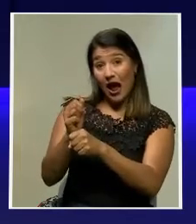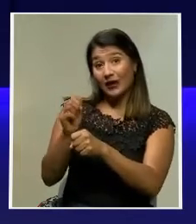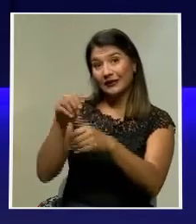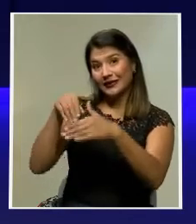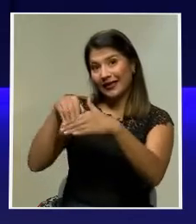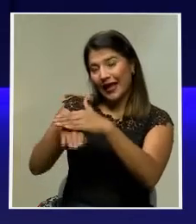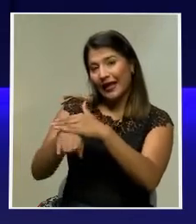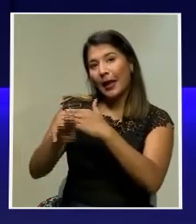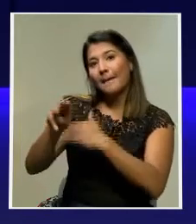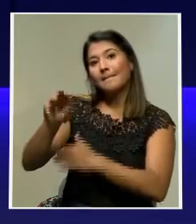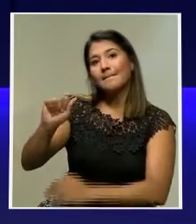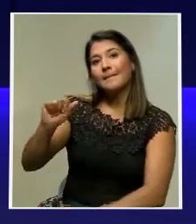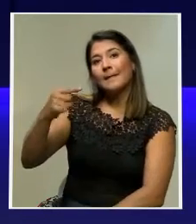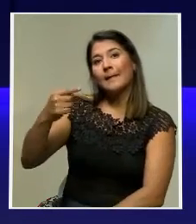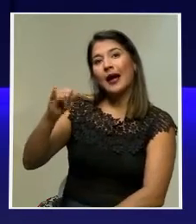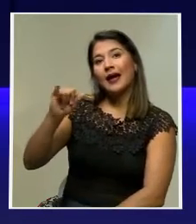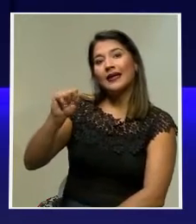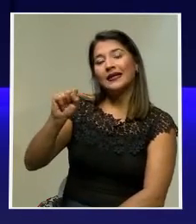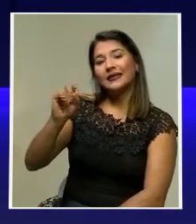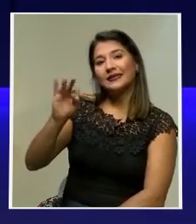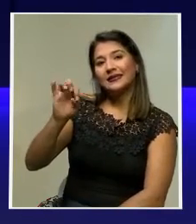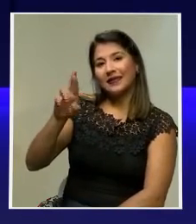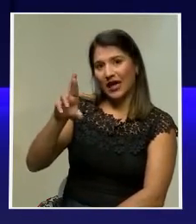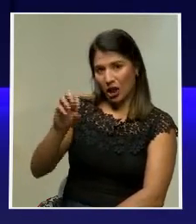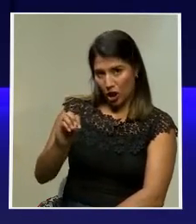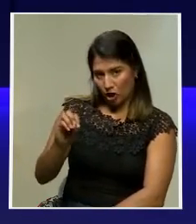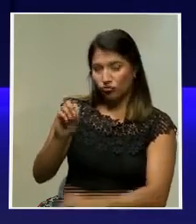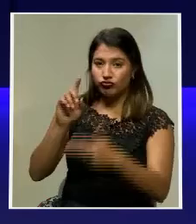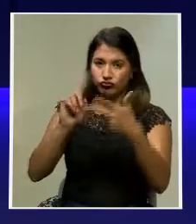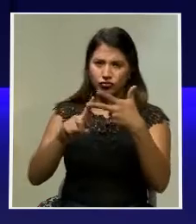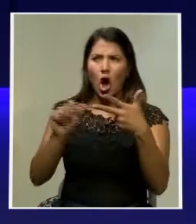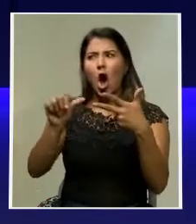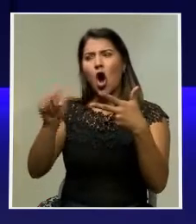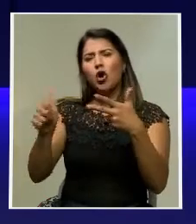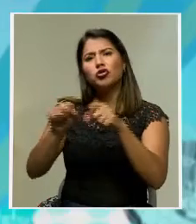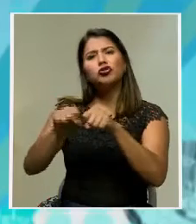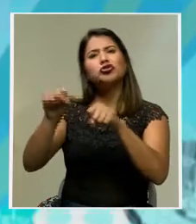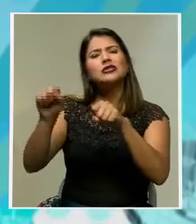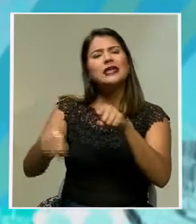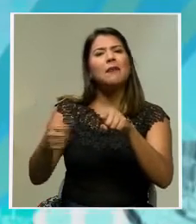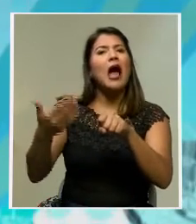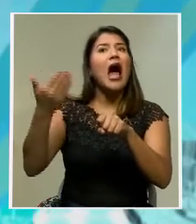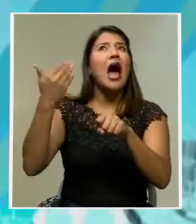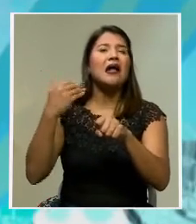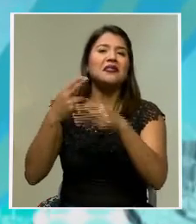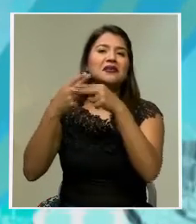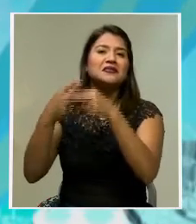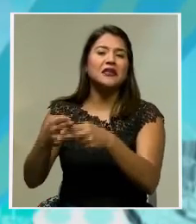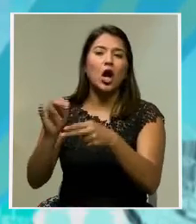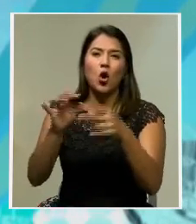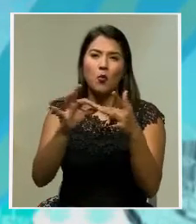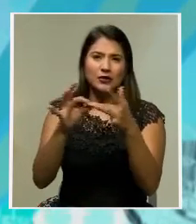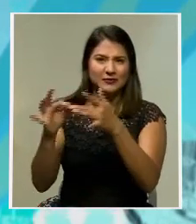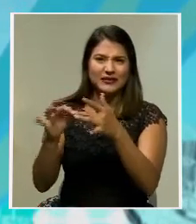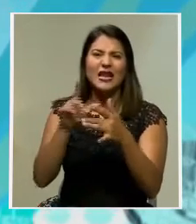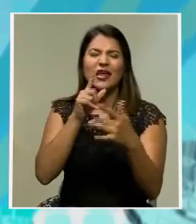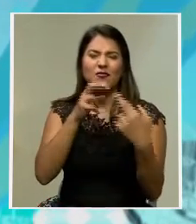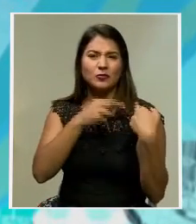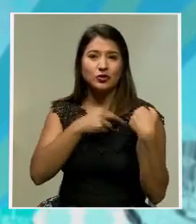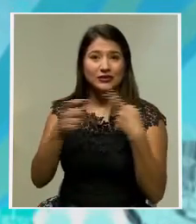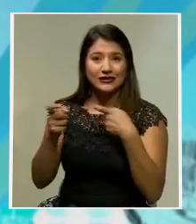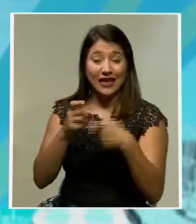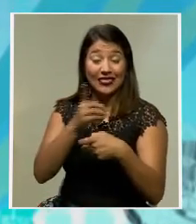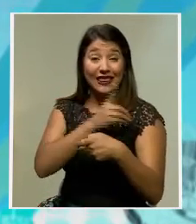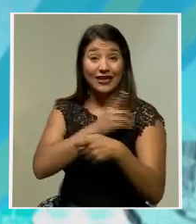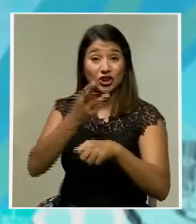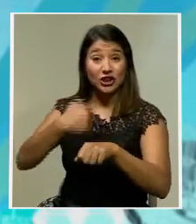el magisterio, y otros regímenes que se consideraban especiales, que los administra la